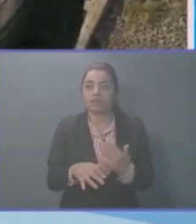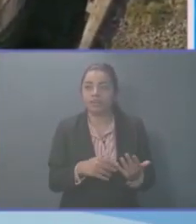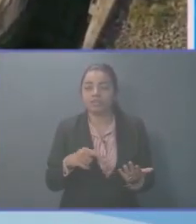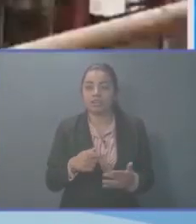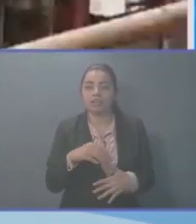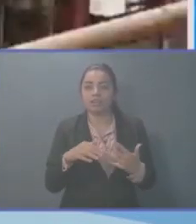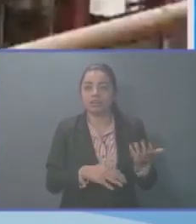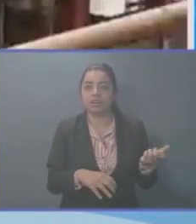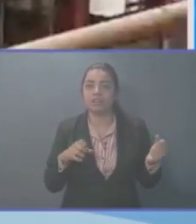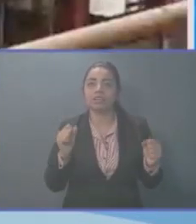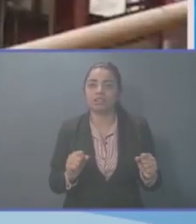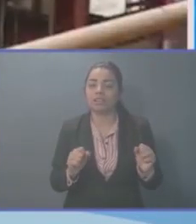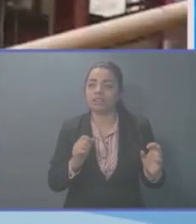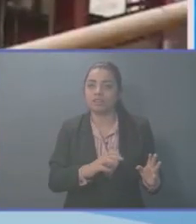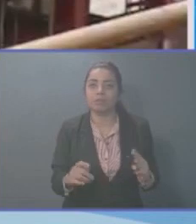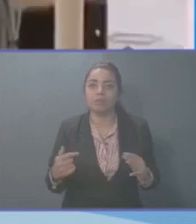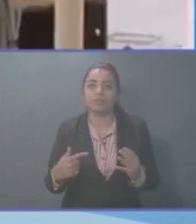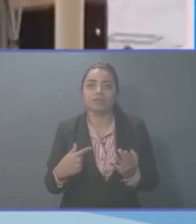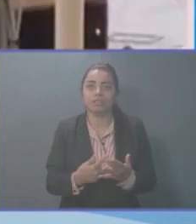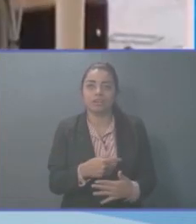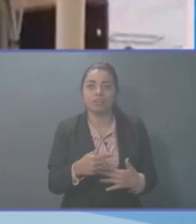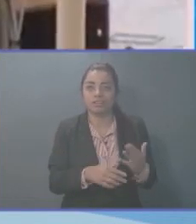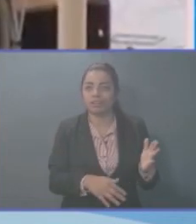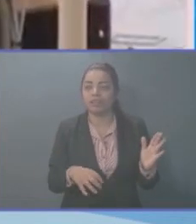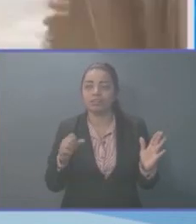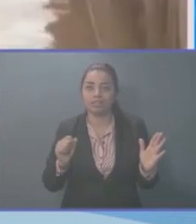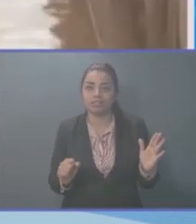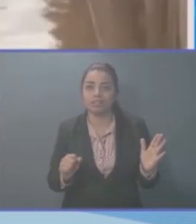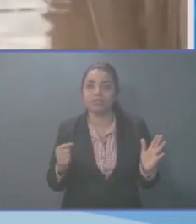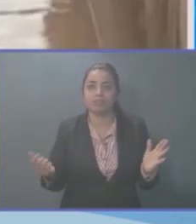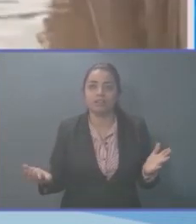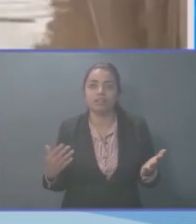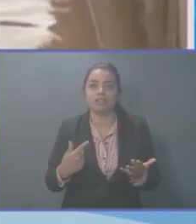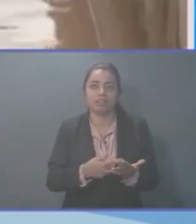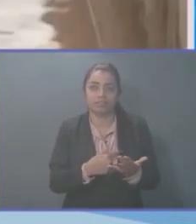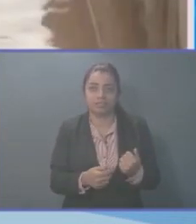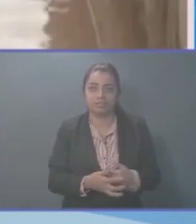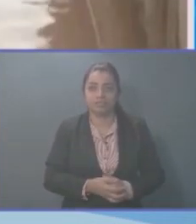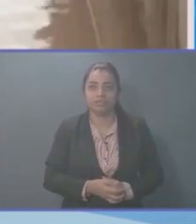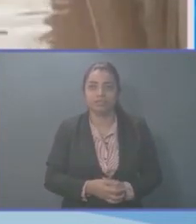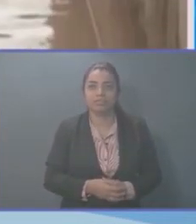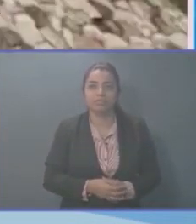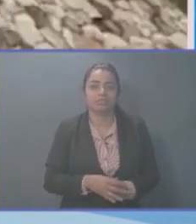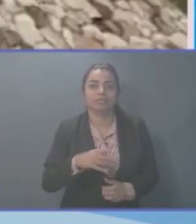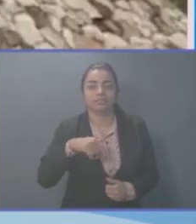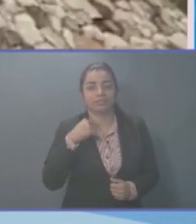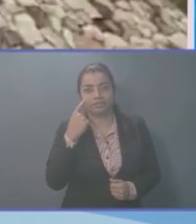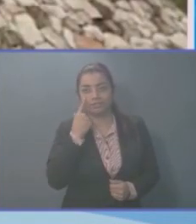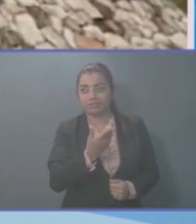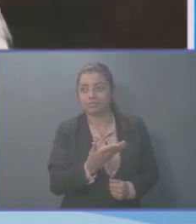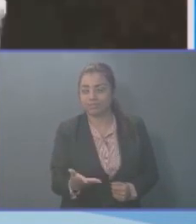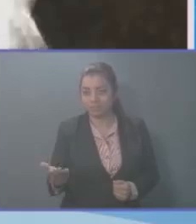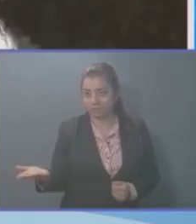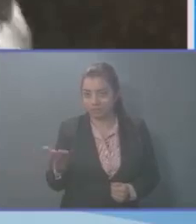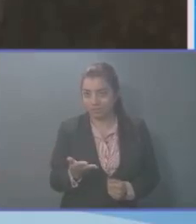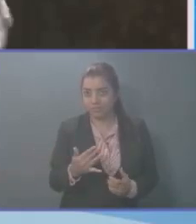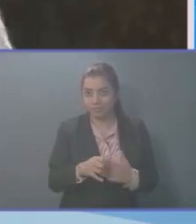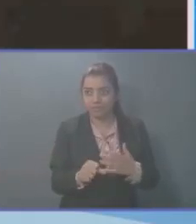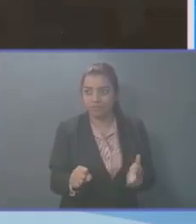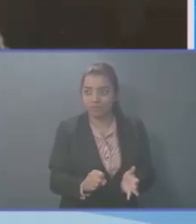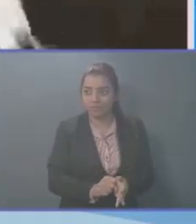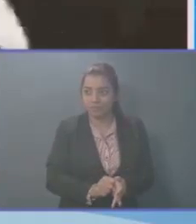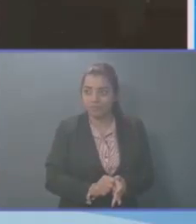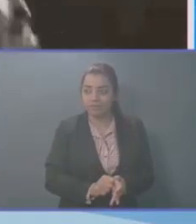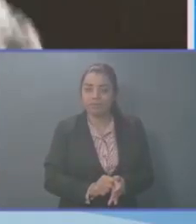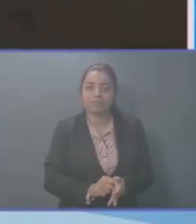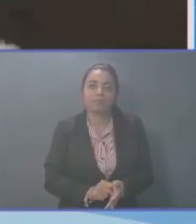poder aclarar, la gente está también al pendiente de lo que va a suceder el día sábado. Yo creo que no podemos desde esta Asamblea